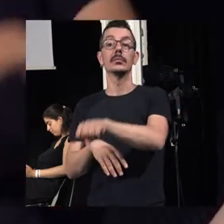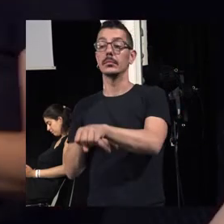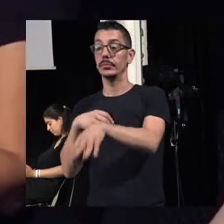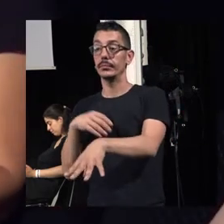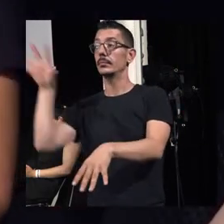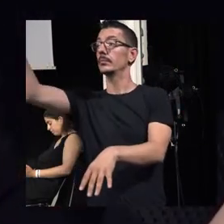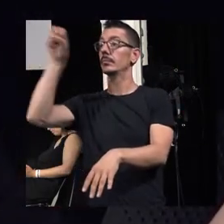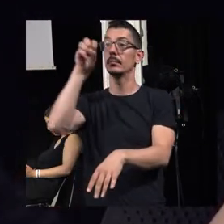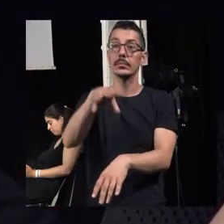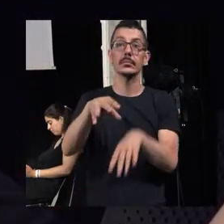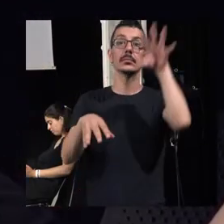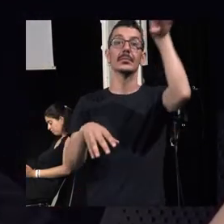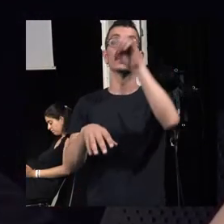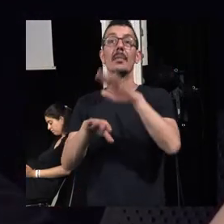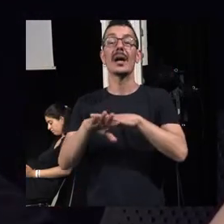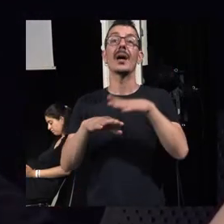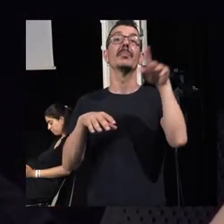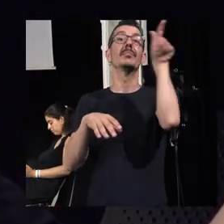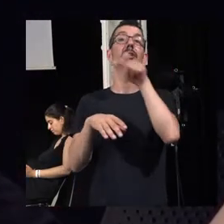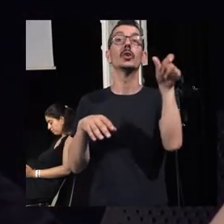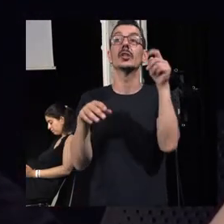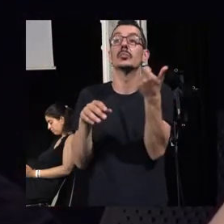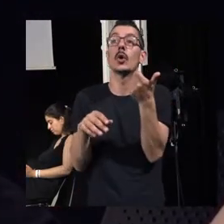súper encomillado, ¿no? Posiciones que estarían